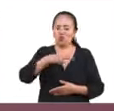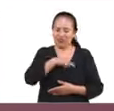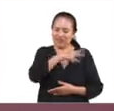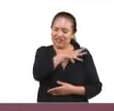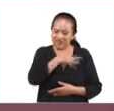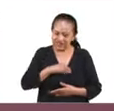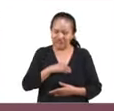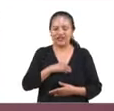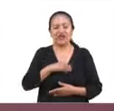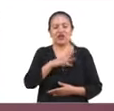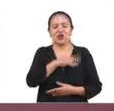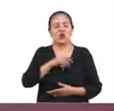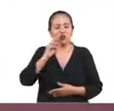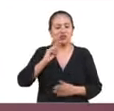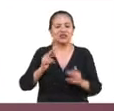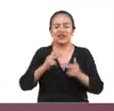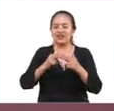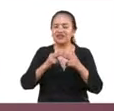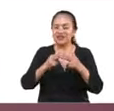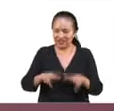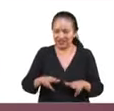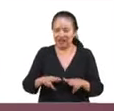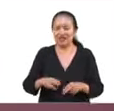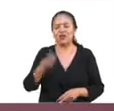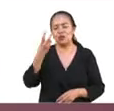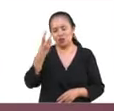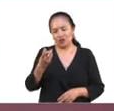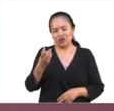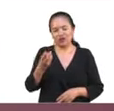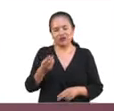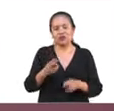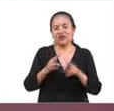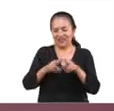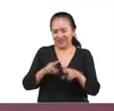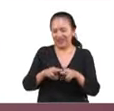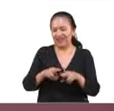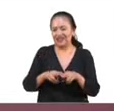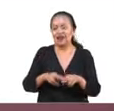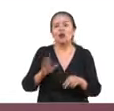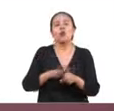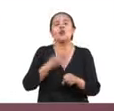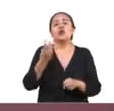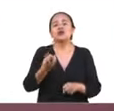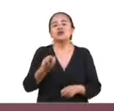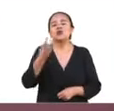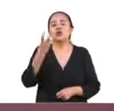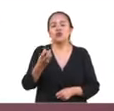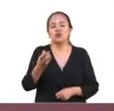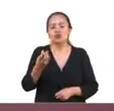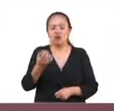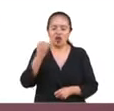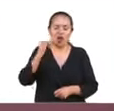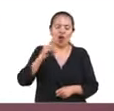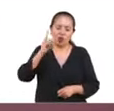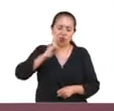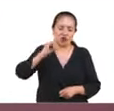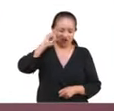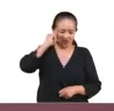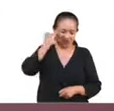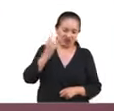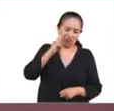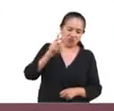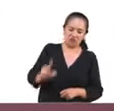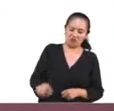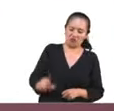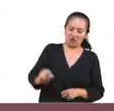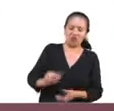hijas, a nuestras nietas. Y por eso nunca más una mujer indígena debe ser mirada como algo menos, por